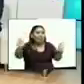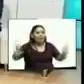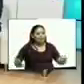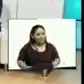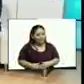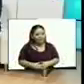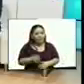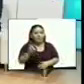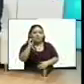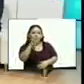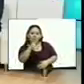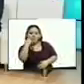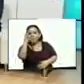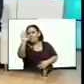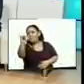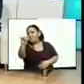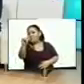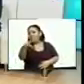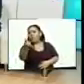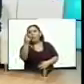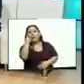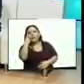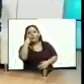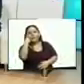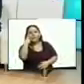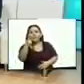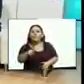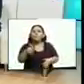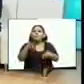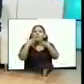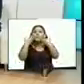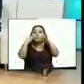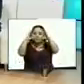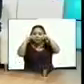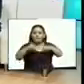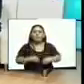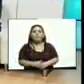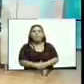así nos despedimos cuídense mucho que tengan buenas noches